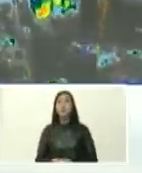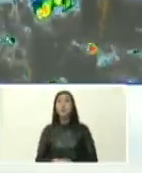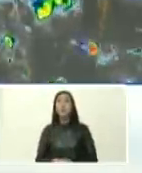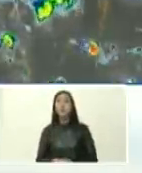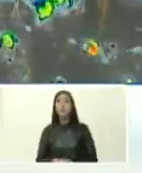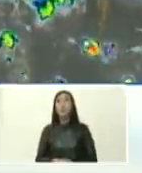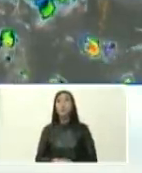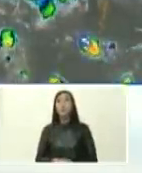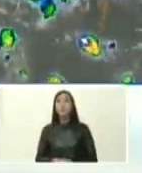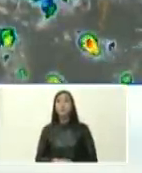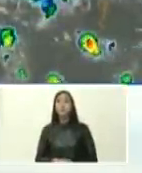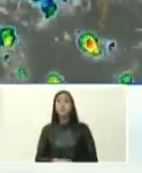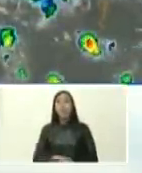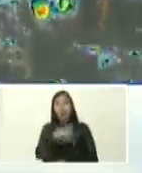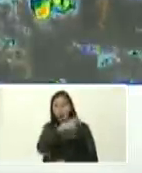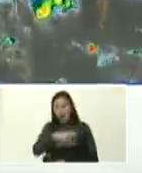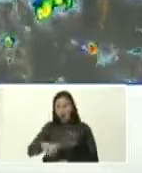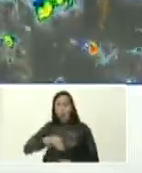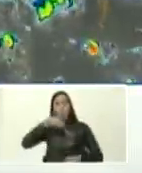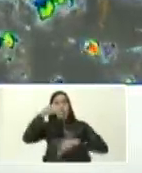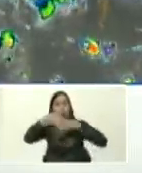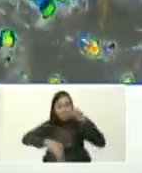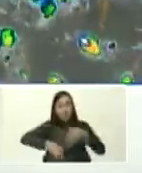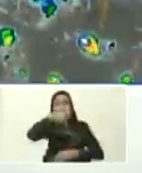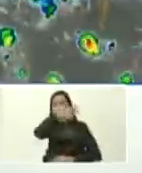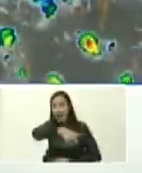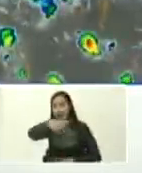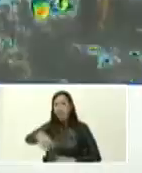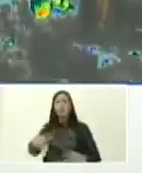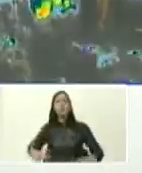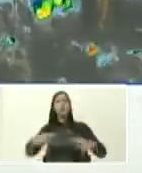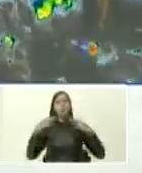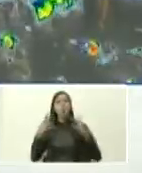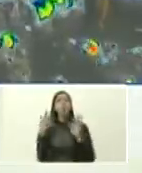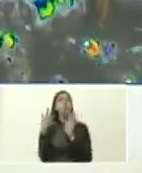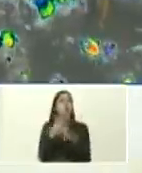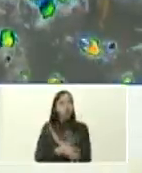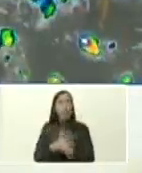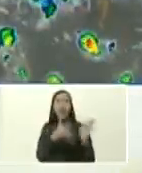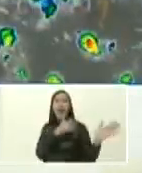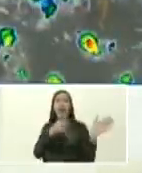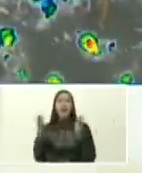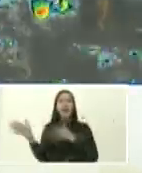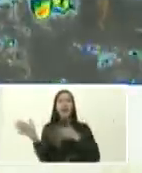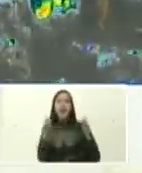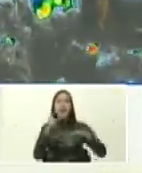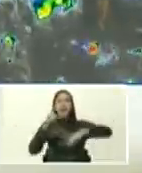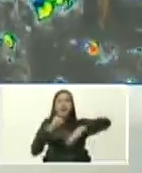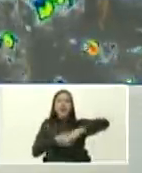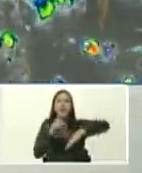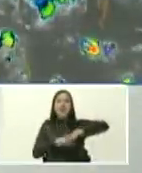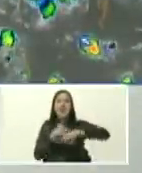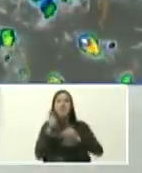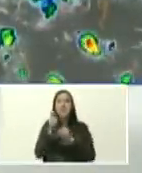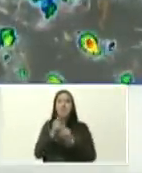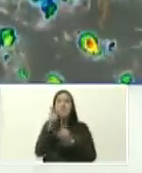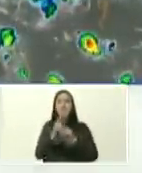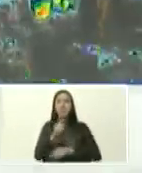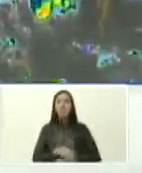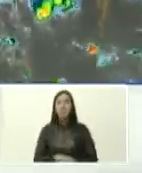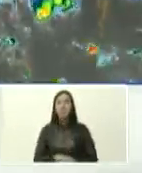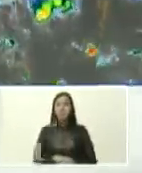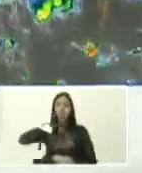ministro Reverol debe explicarle siempre a la gente el estado del tiempo. Aquí no tenemos tanto esa